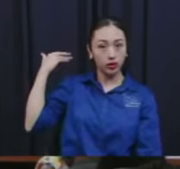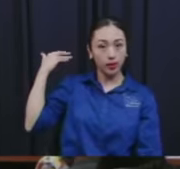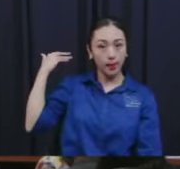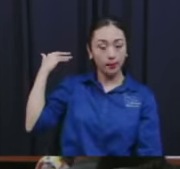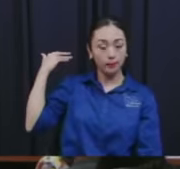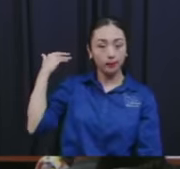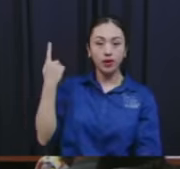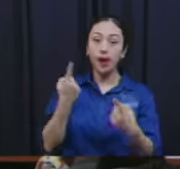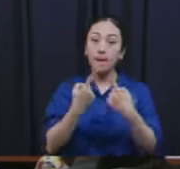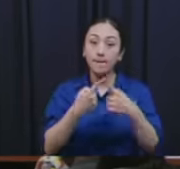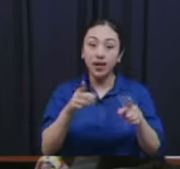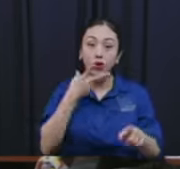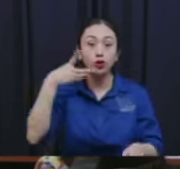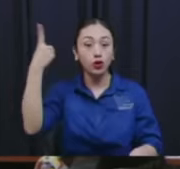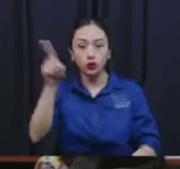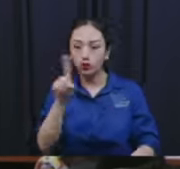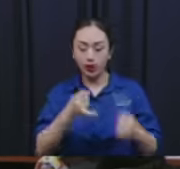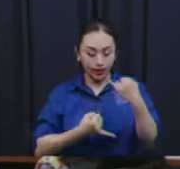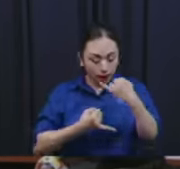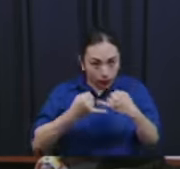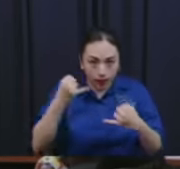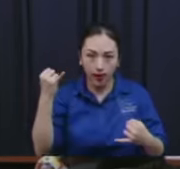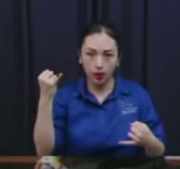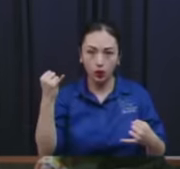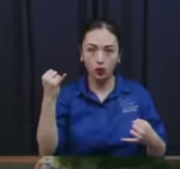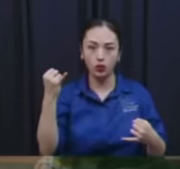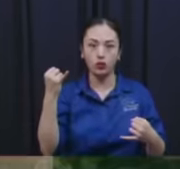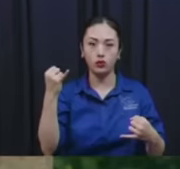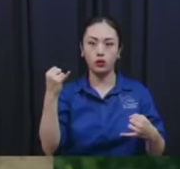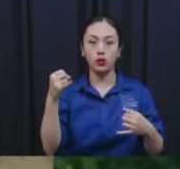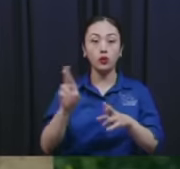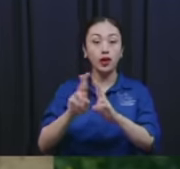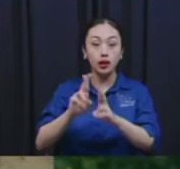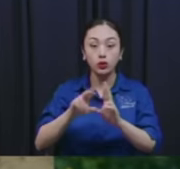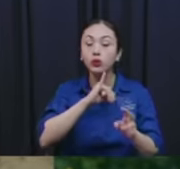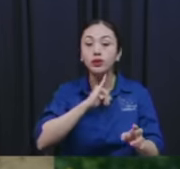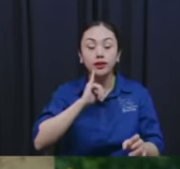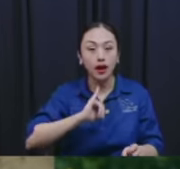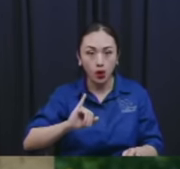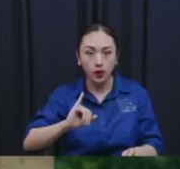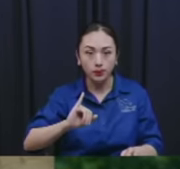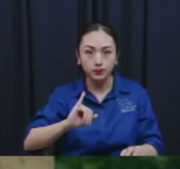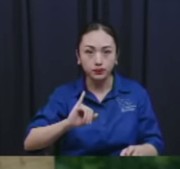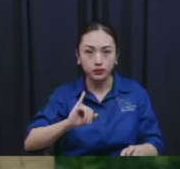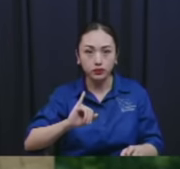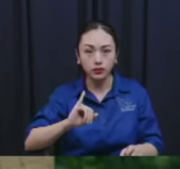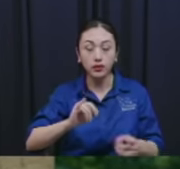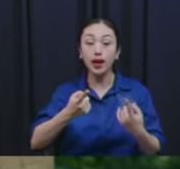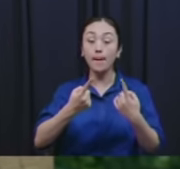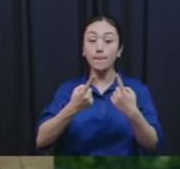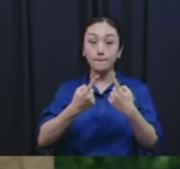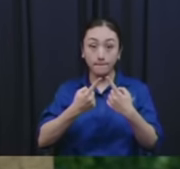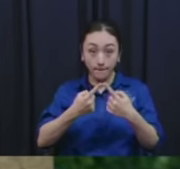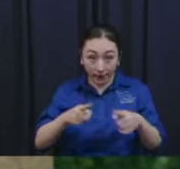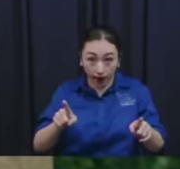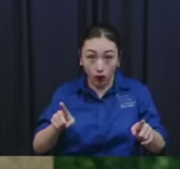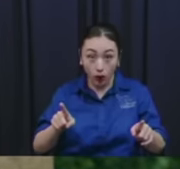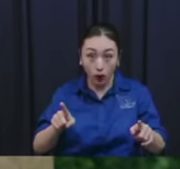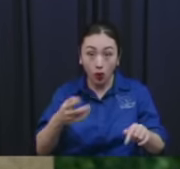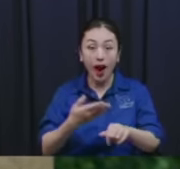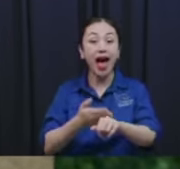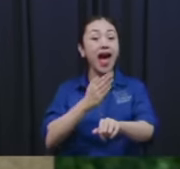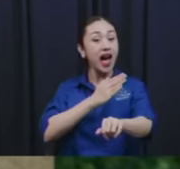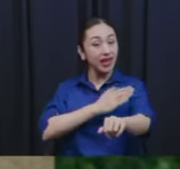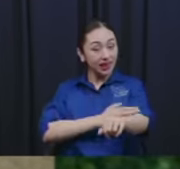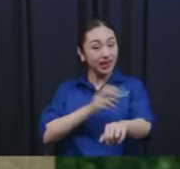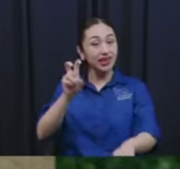Dios no ha terminado su trato con Israel pero para terminar su trato con Israel se tiene que terminar el trato con